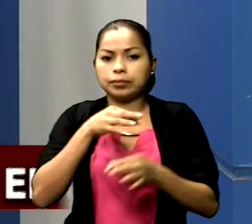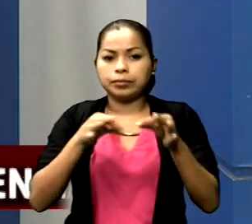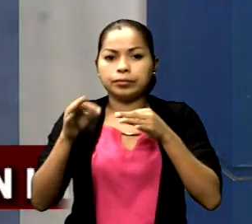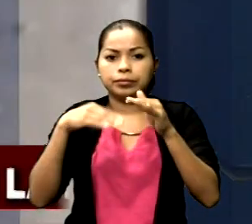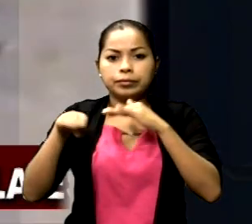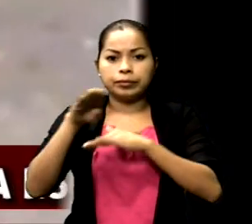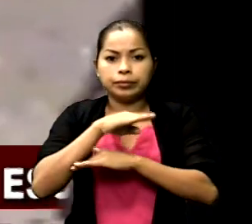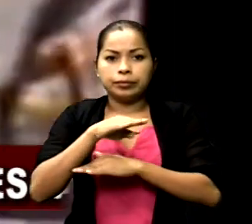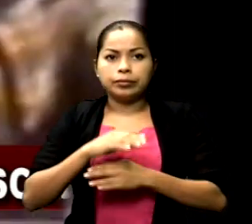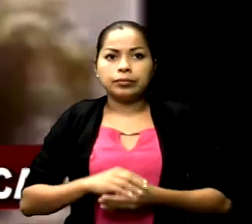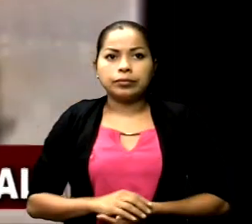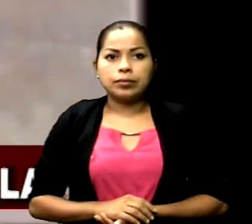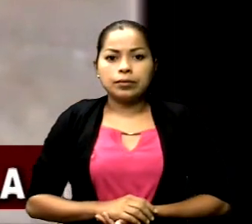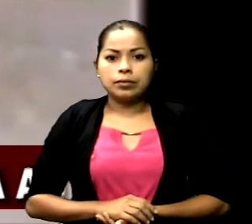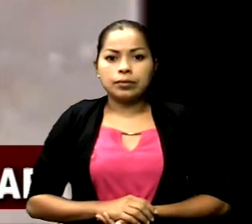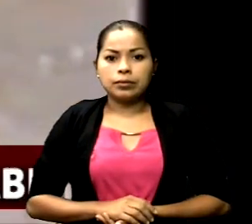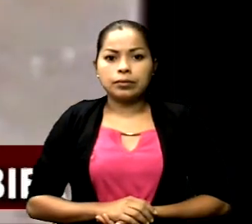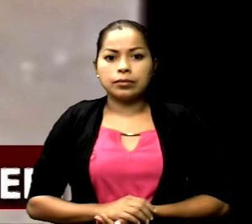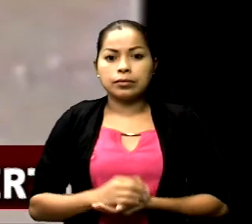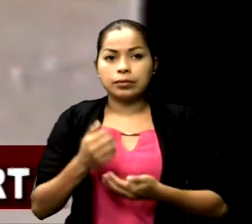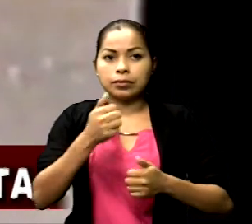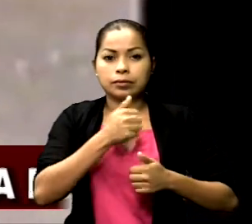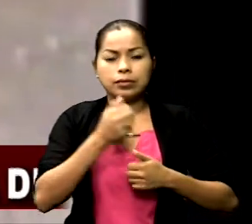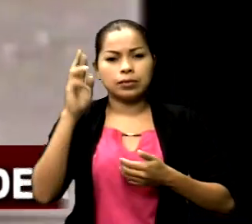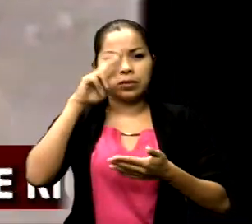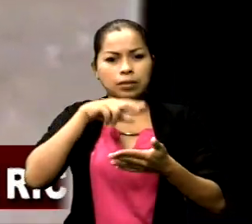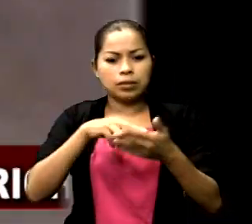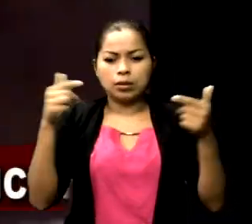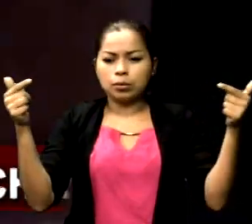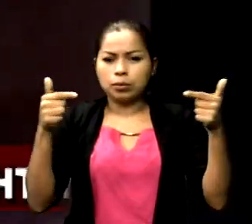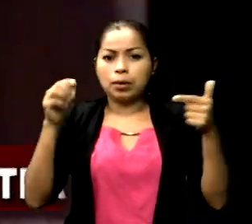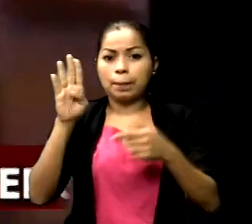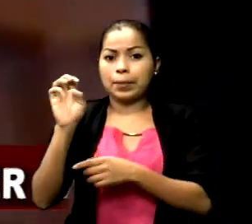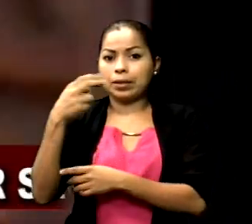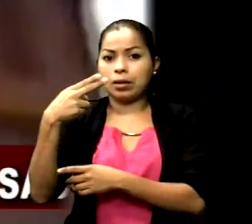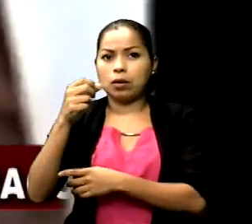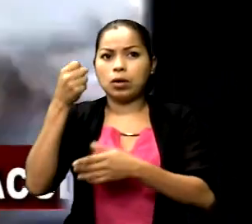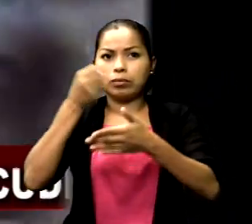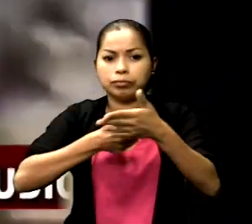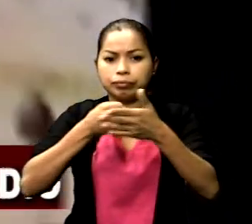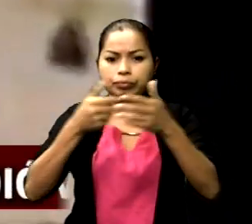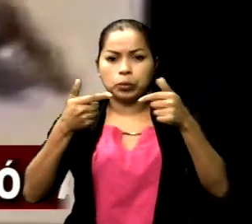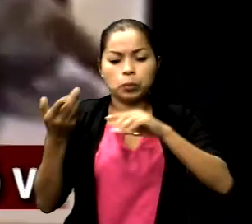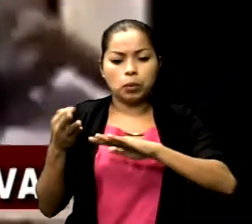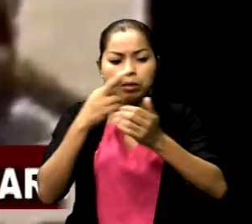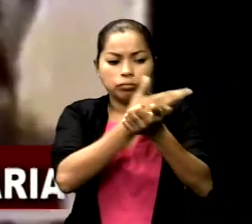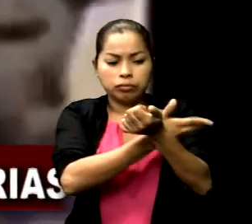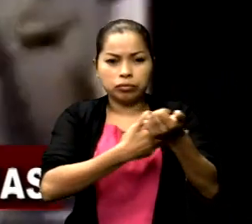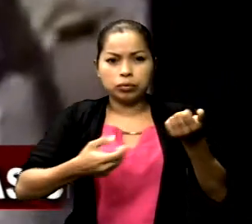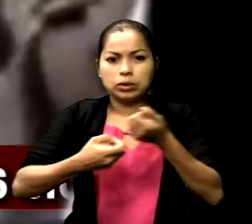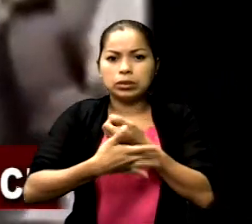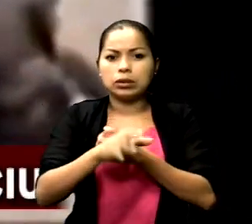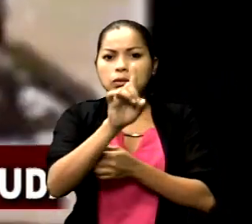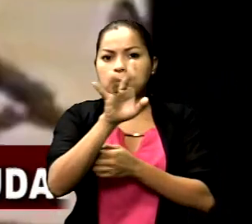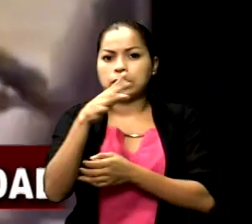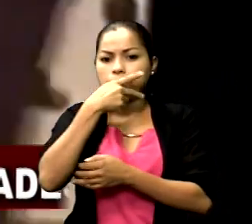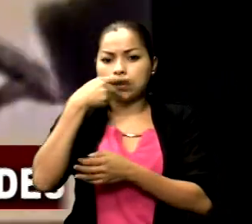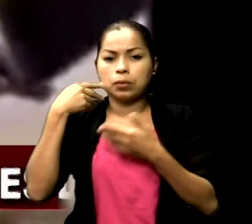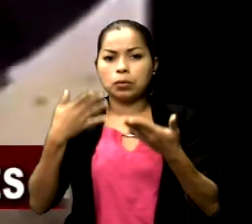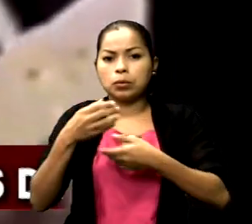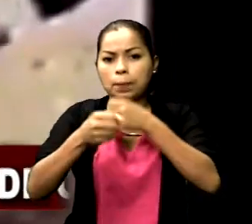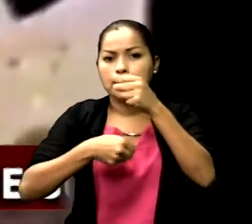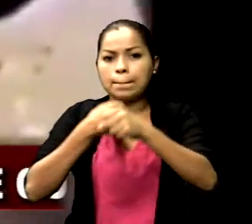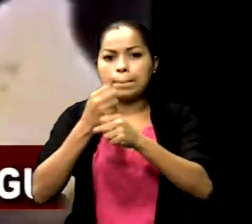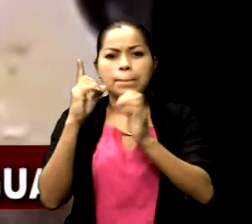amplía. Los héroes y mártires de Bataola lucharon y derramaron su sangre un 15 de